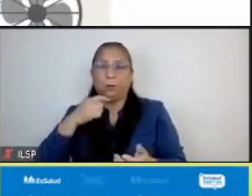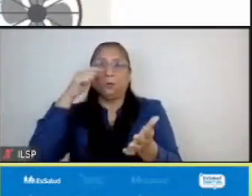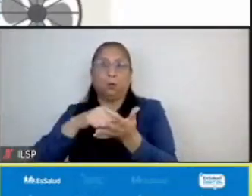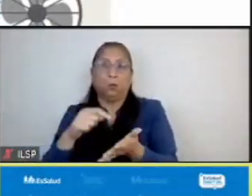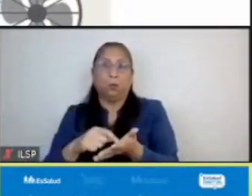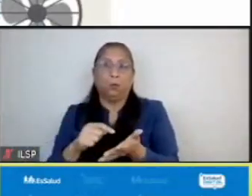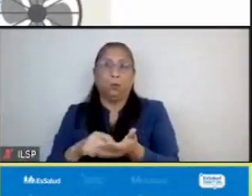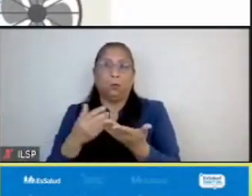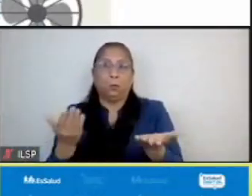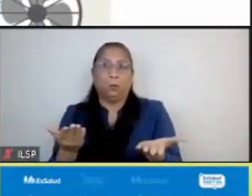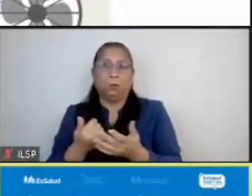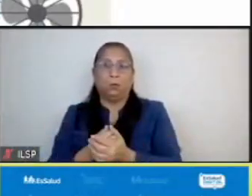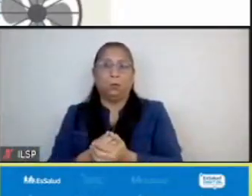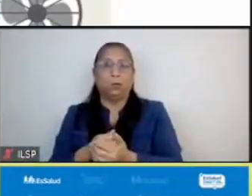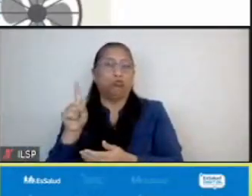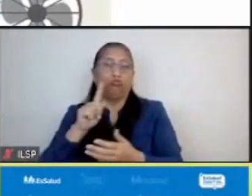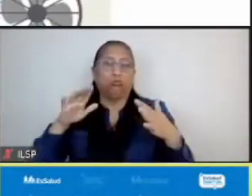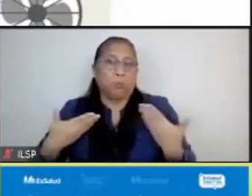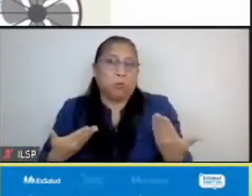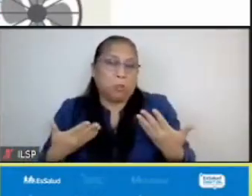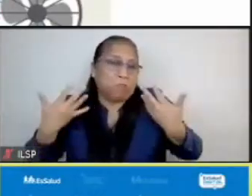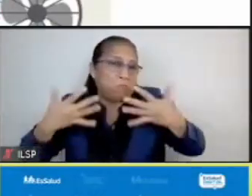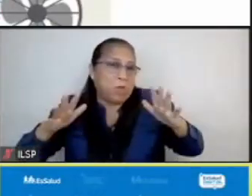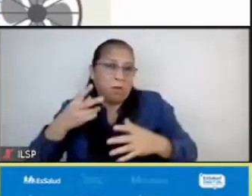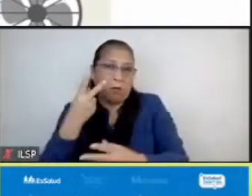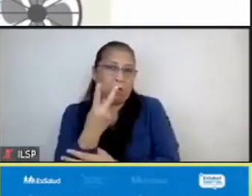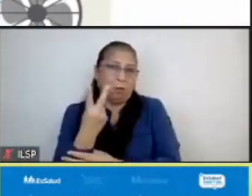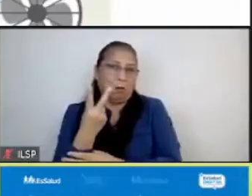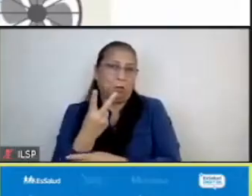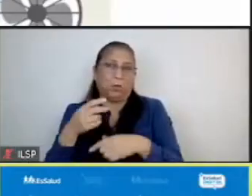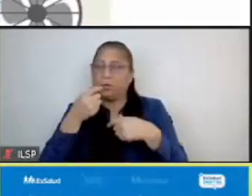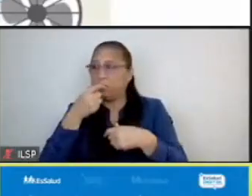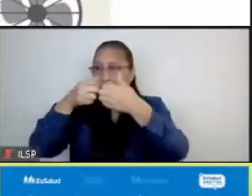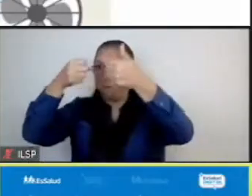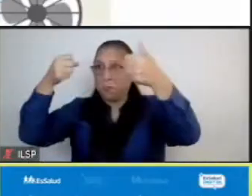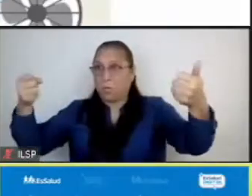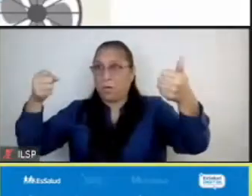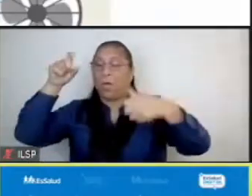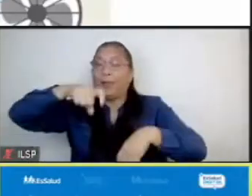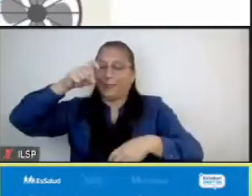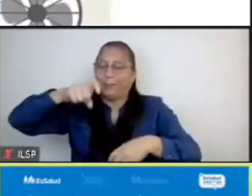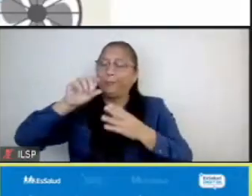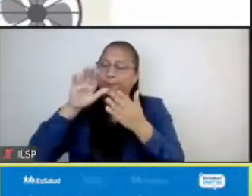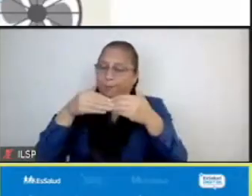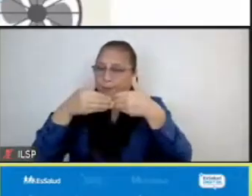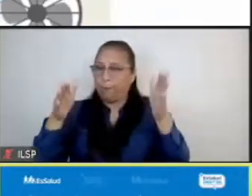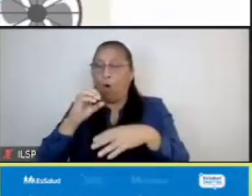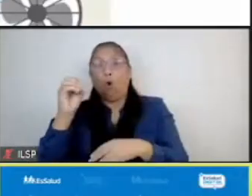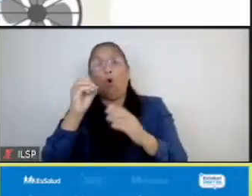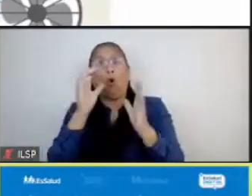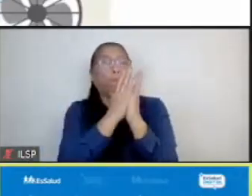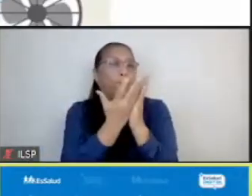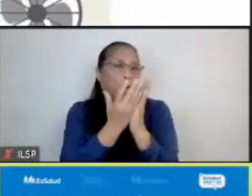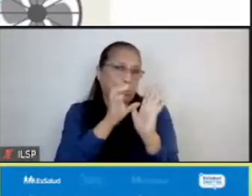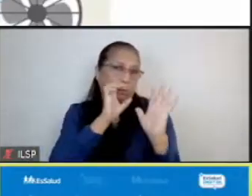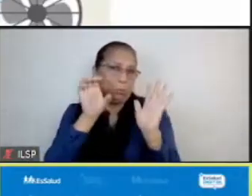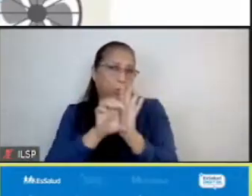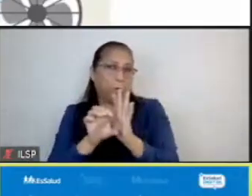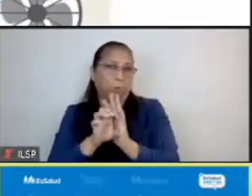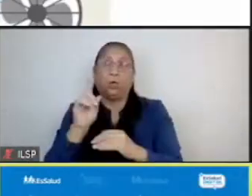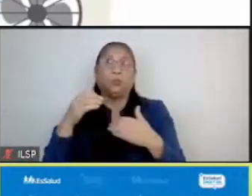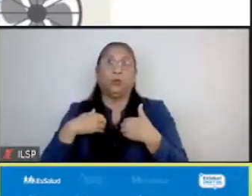ideal. Si no se puede, ya hay que abrir las dos ventanas que estén, y si solamente hay una, abrir la que esté. O puedes abrir la puerta, por ejemplo. Si digamos que no tuvieses